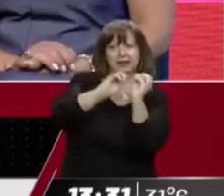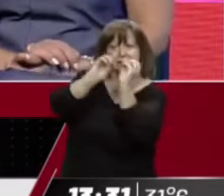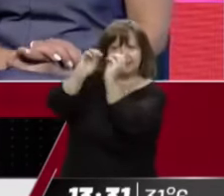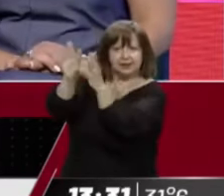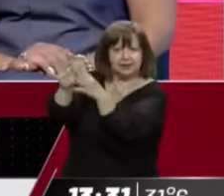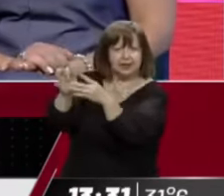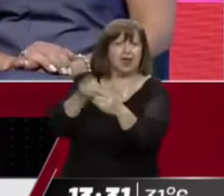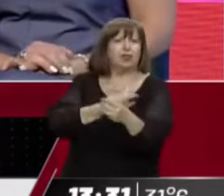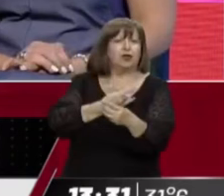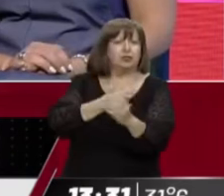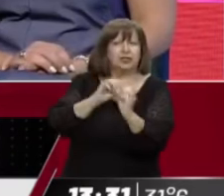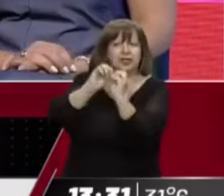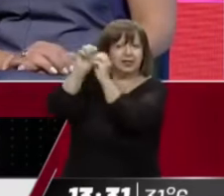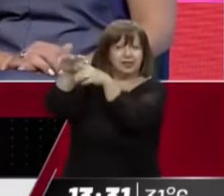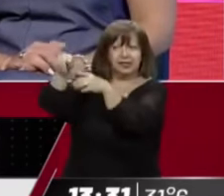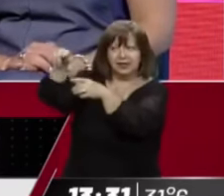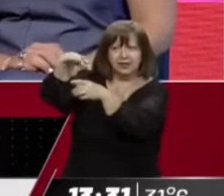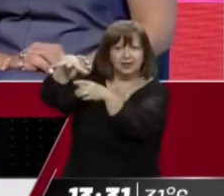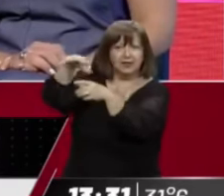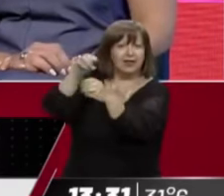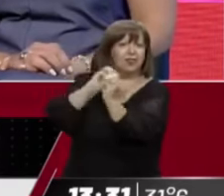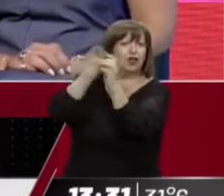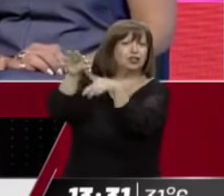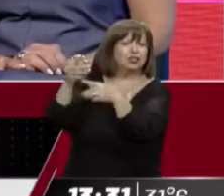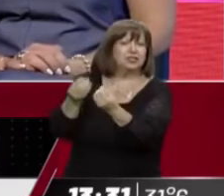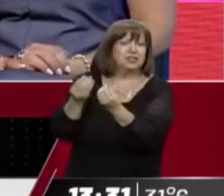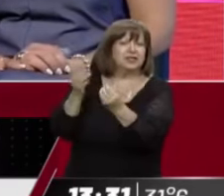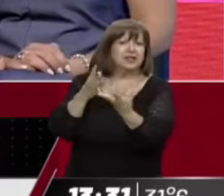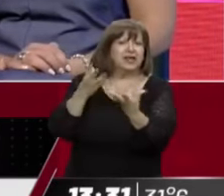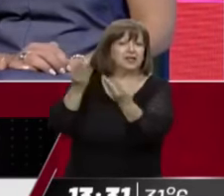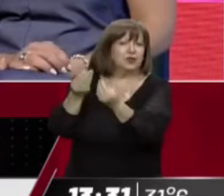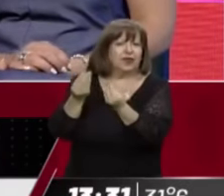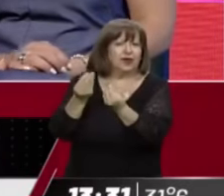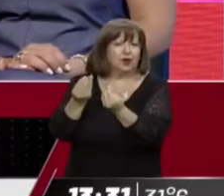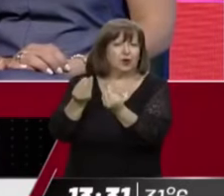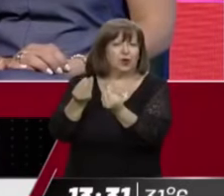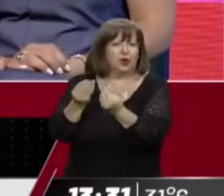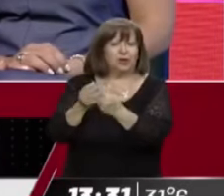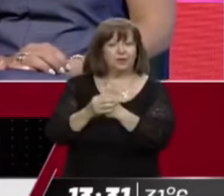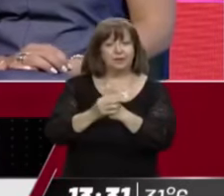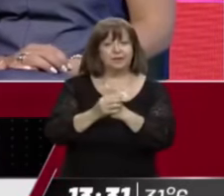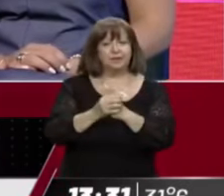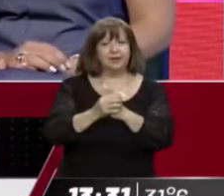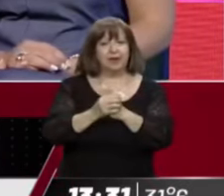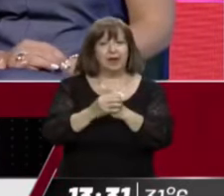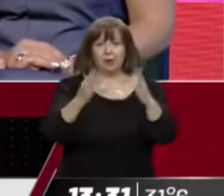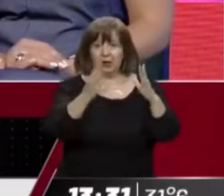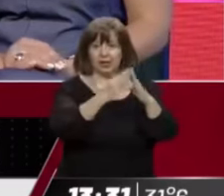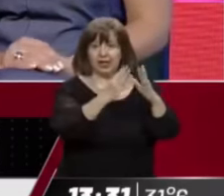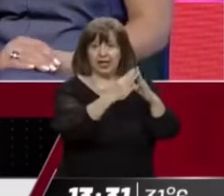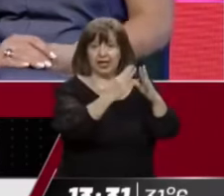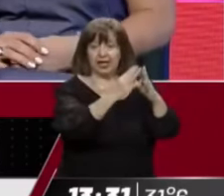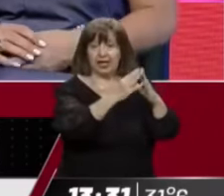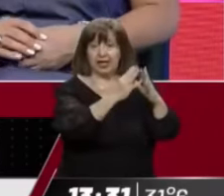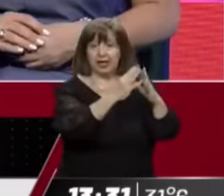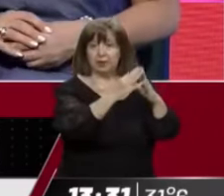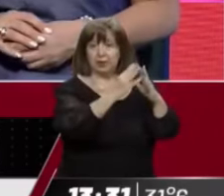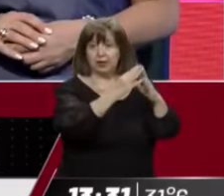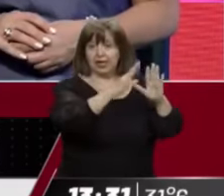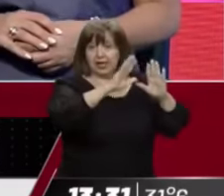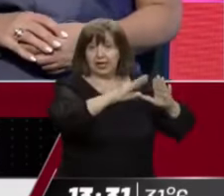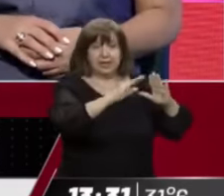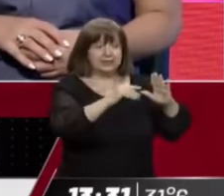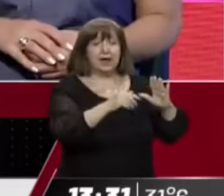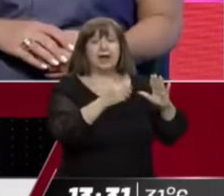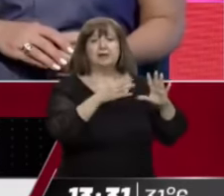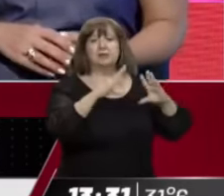concreta hasta dónde puede ayudar la municipalidad porque las casas van a estar van a estar en el